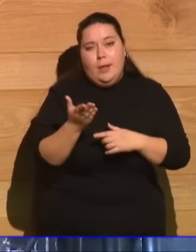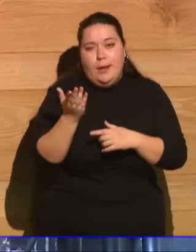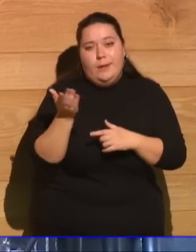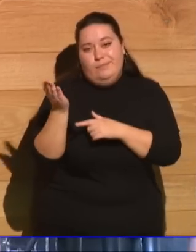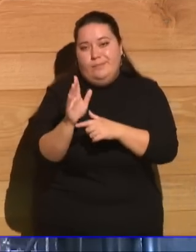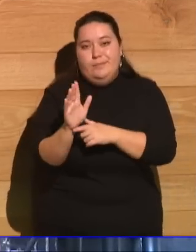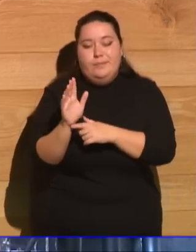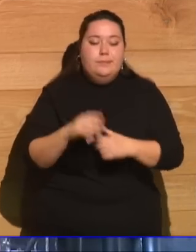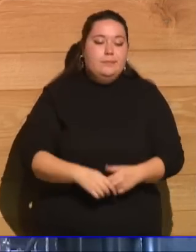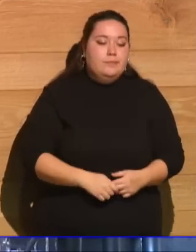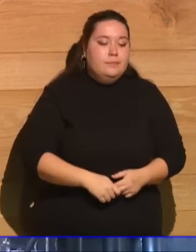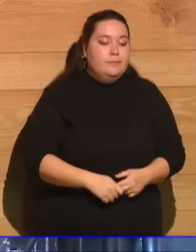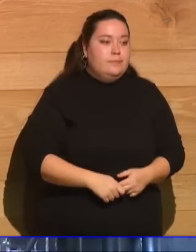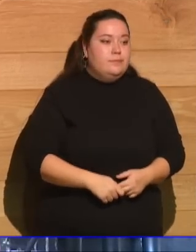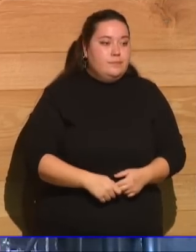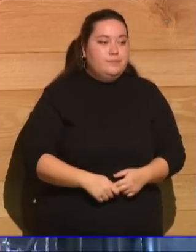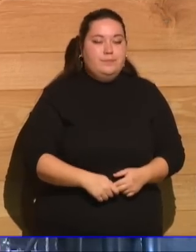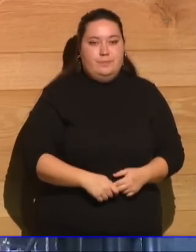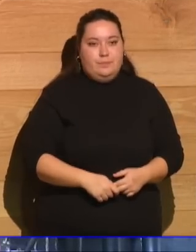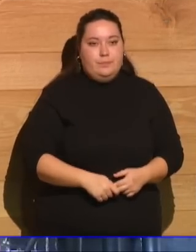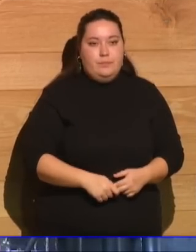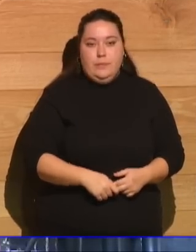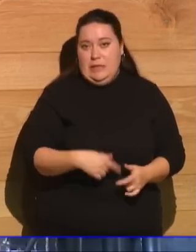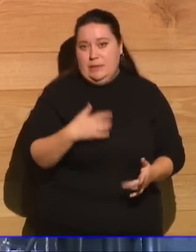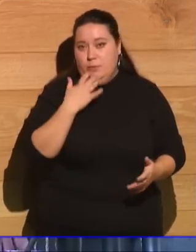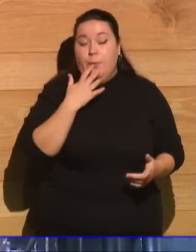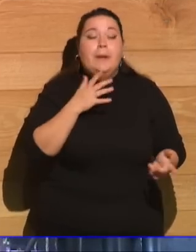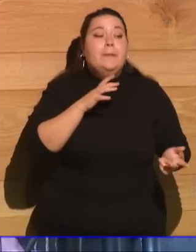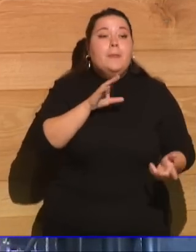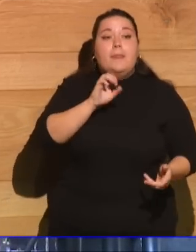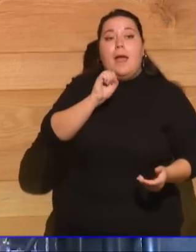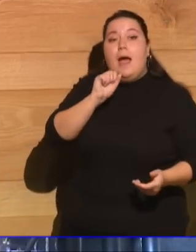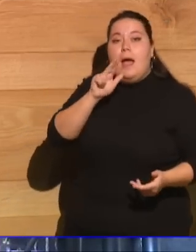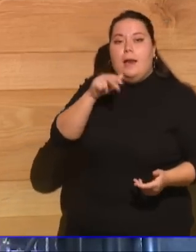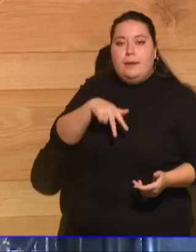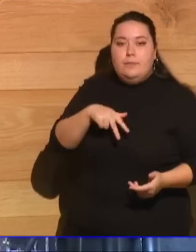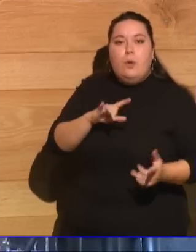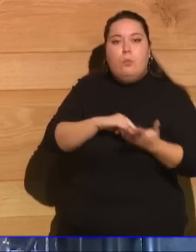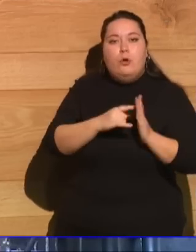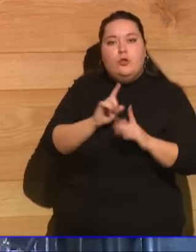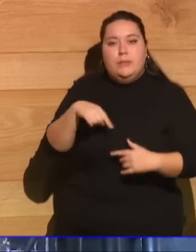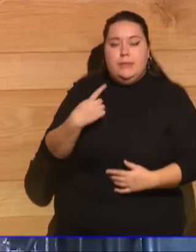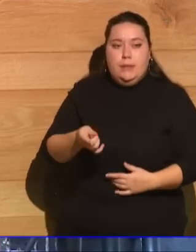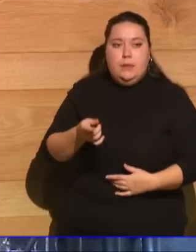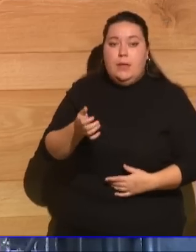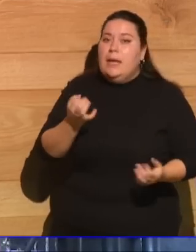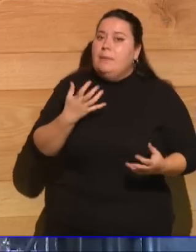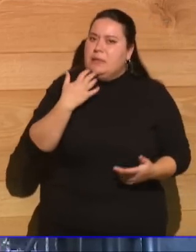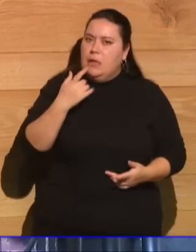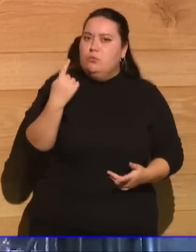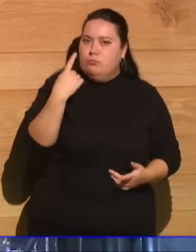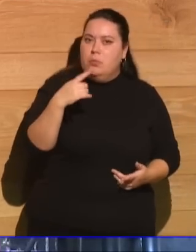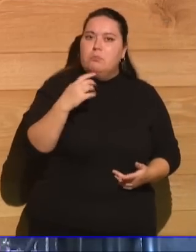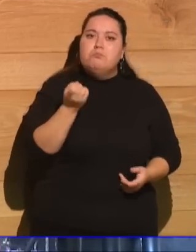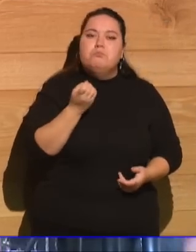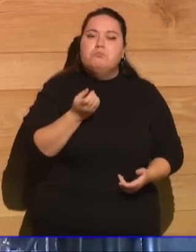llama Alan Parker que está buscando su siguiente proyecto. ¿Qué es lo que sucede cuando tú has demostrado que sabes hacer una